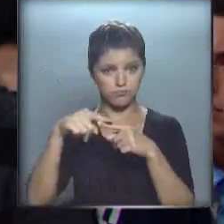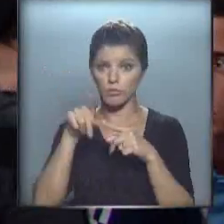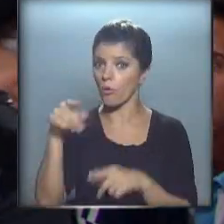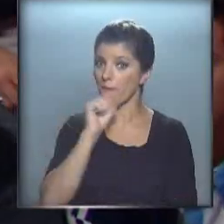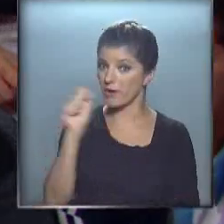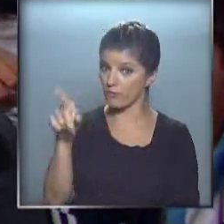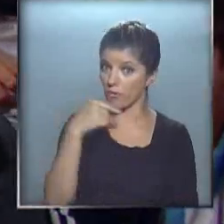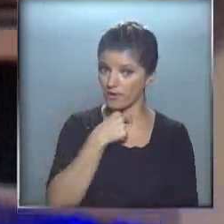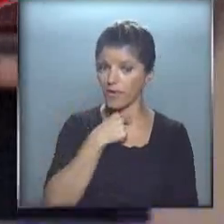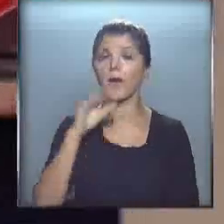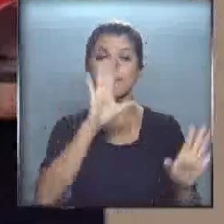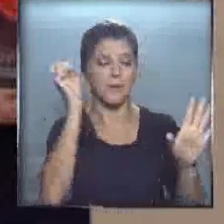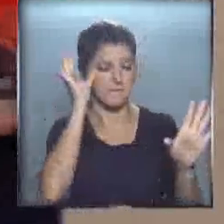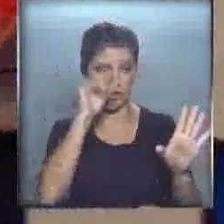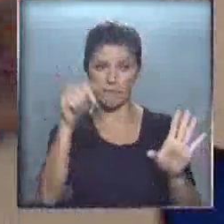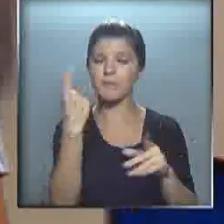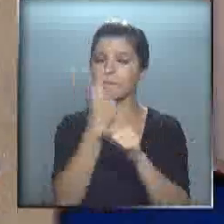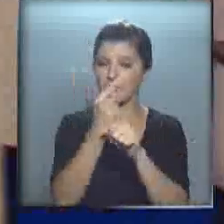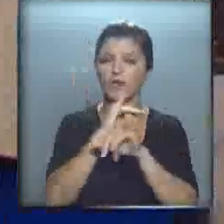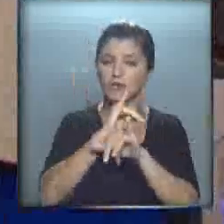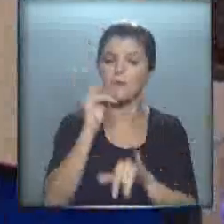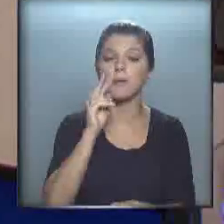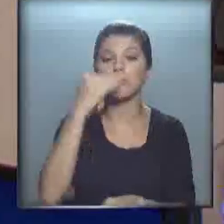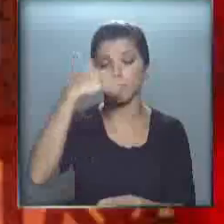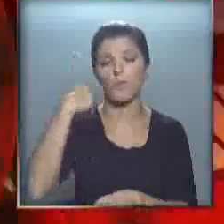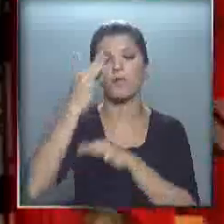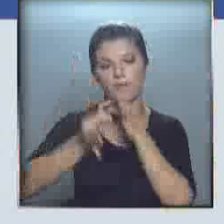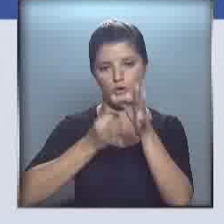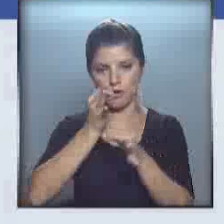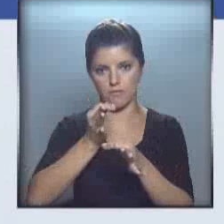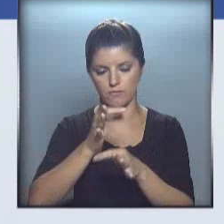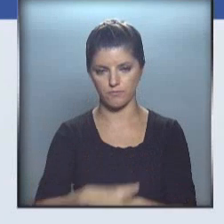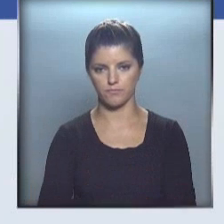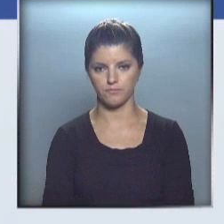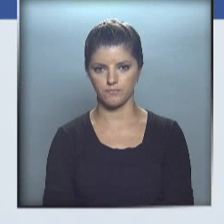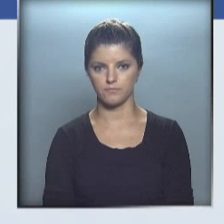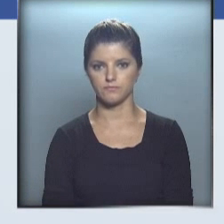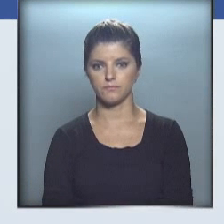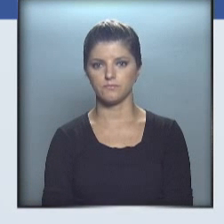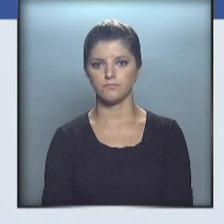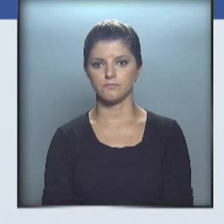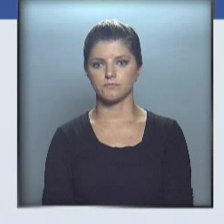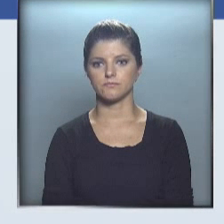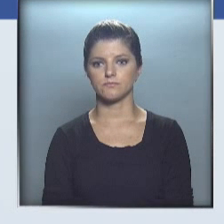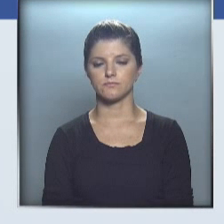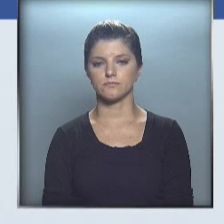¿Tenés unas ganas? Vamos a ver un tape primero, Luis. Vamos a ver un tape y largamos con los chicos. A ver el tape, señor director.